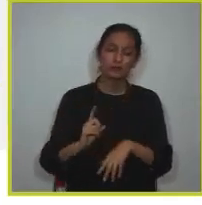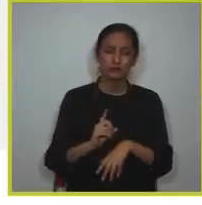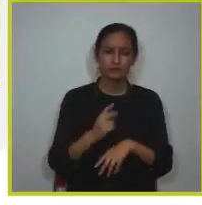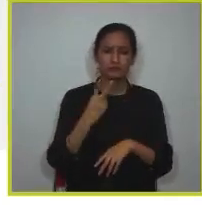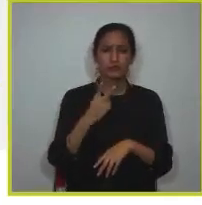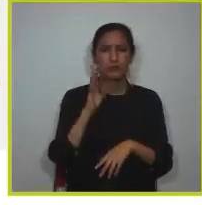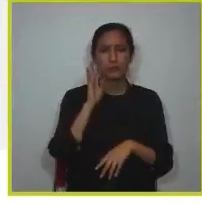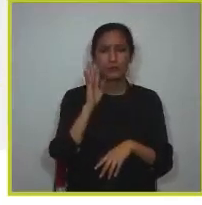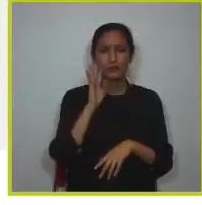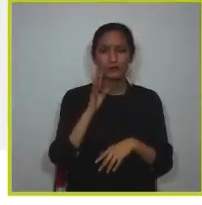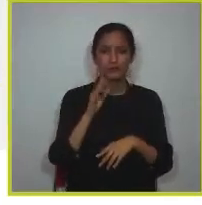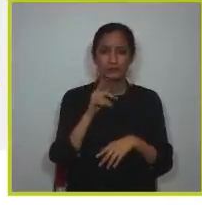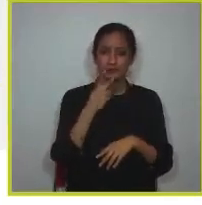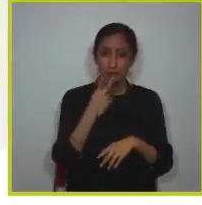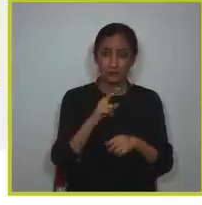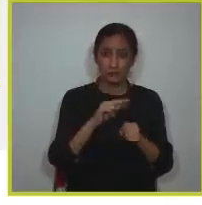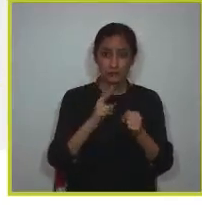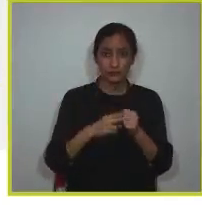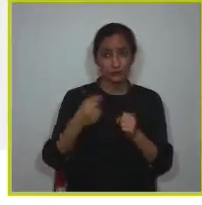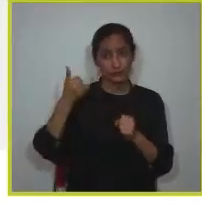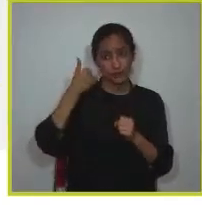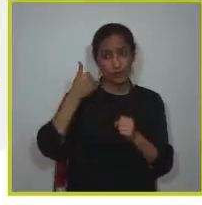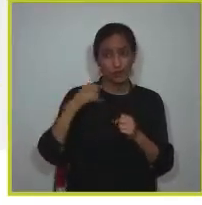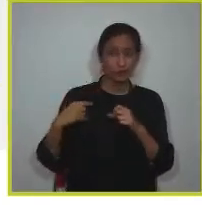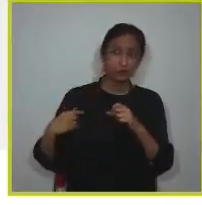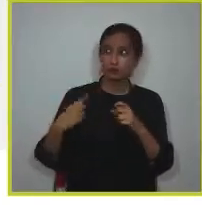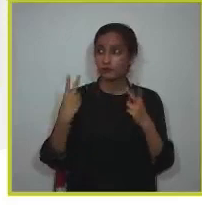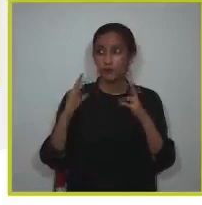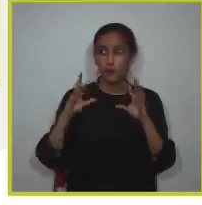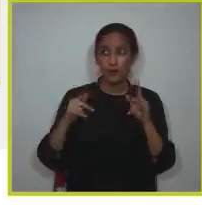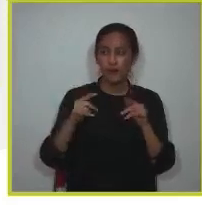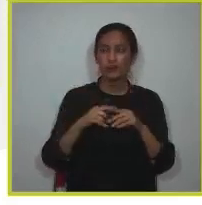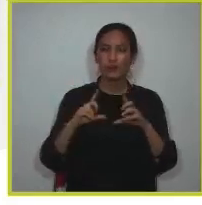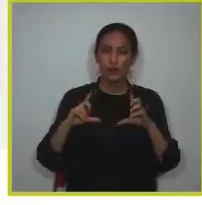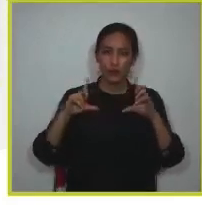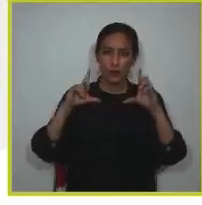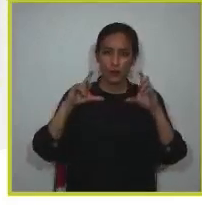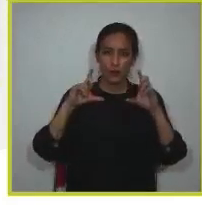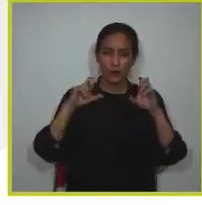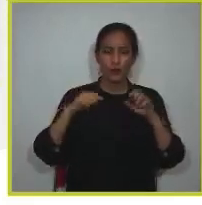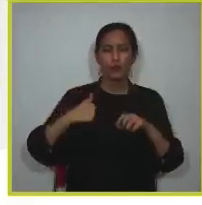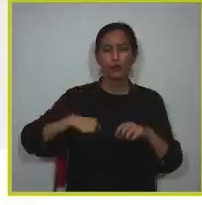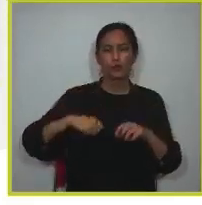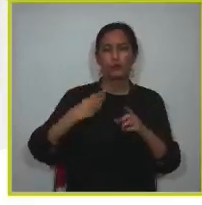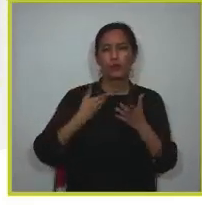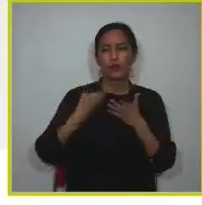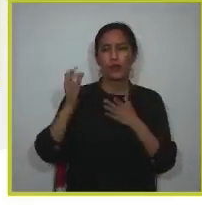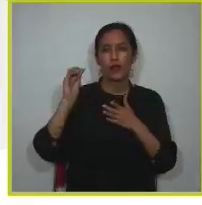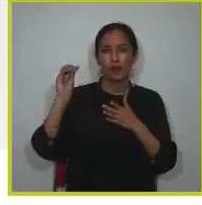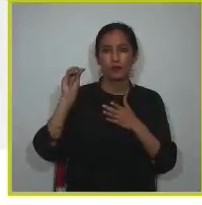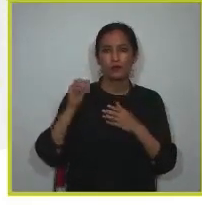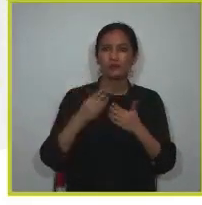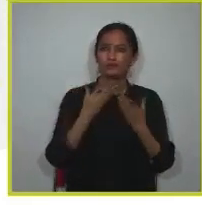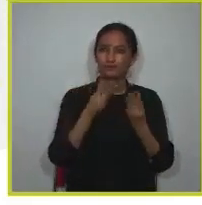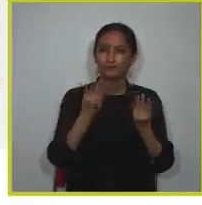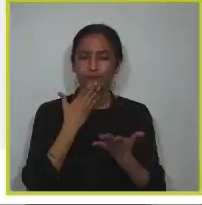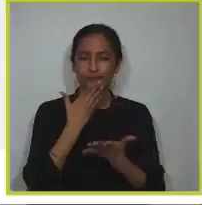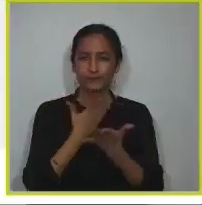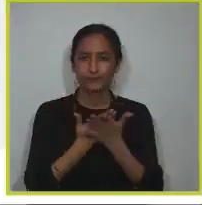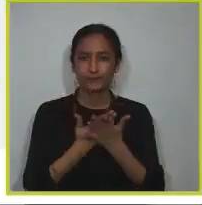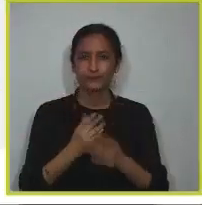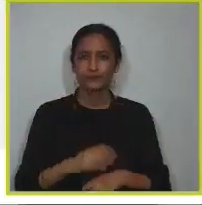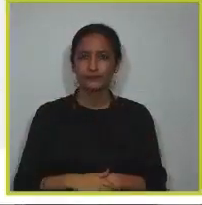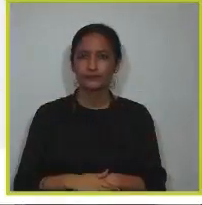siempre que sea seguro pues tómenle una foto y envíenlo porque conseguiremos que la municipalidad lo limpie Muchas gracias gracias